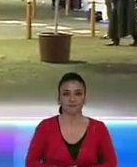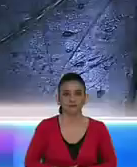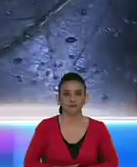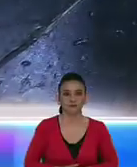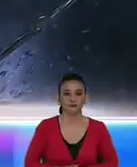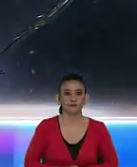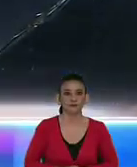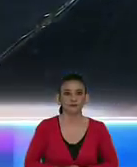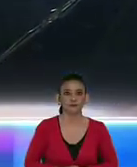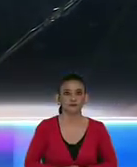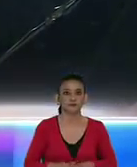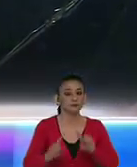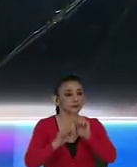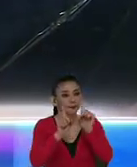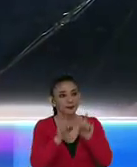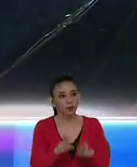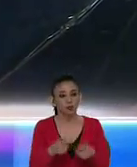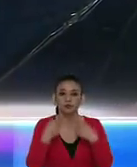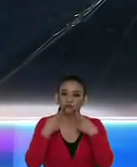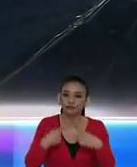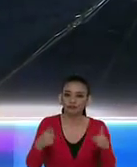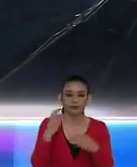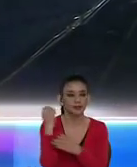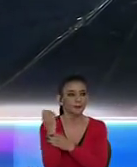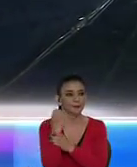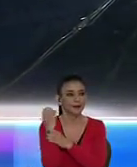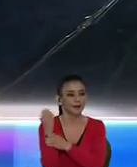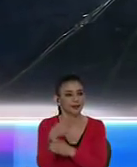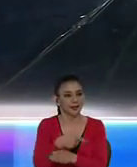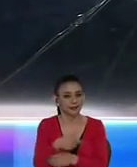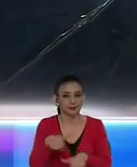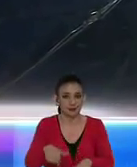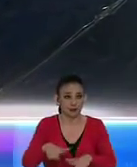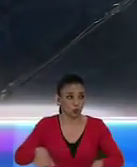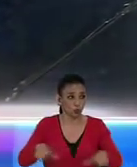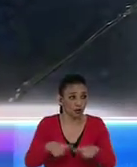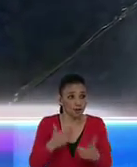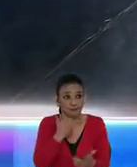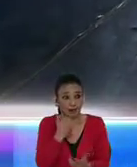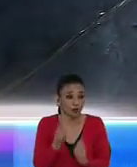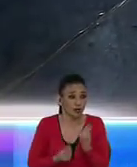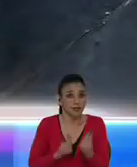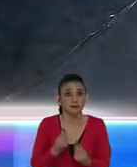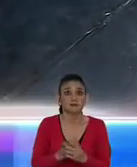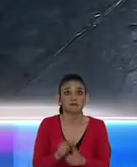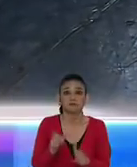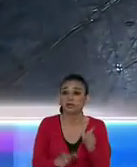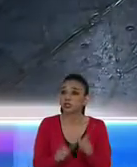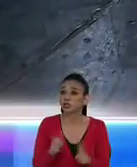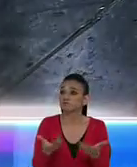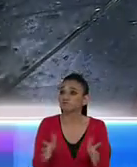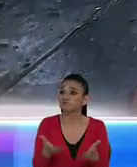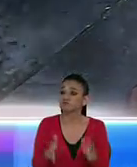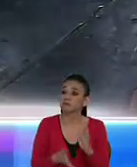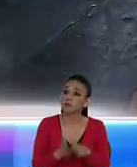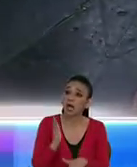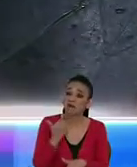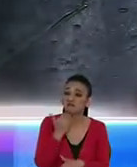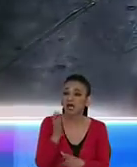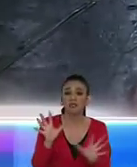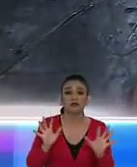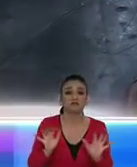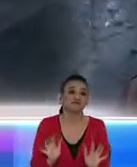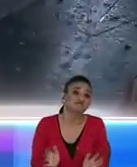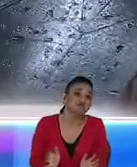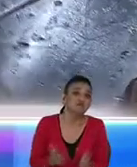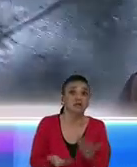Con respecto a esta declaratoria de emergencia, ¿qué afectación ha habido en esta zona? Pues no hay gente, la gente no está saliendo, la gente está, creo